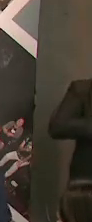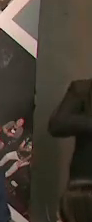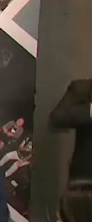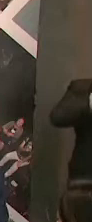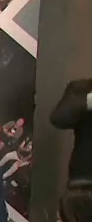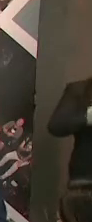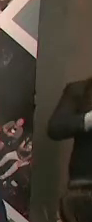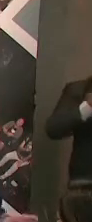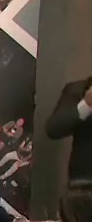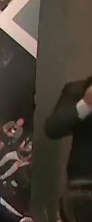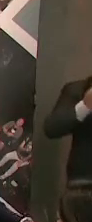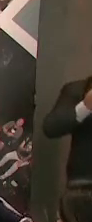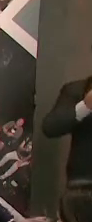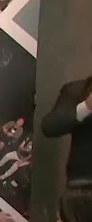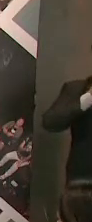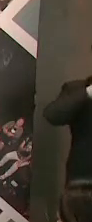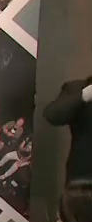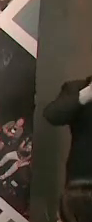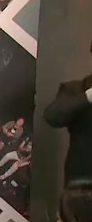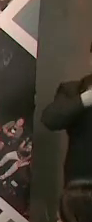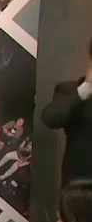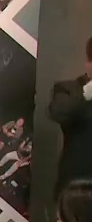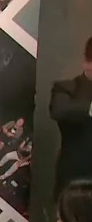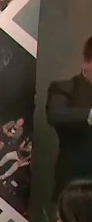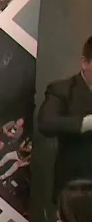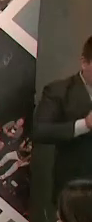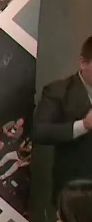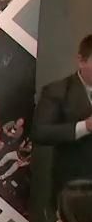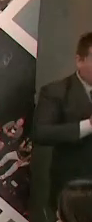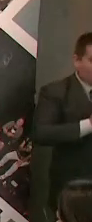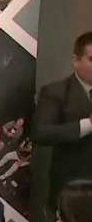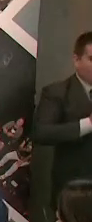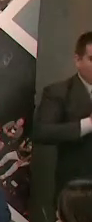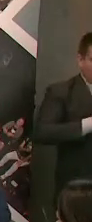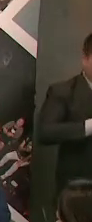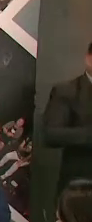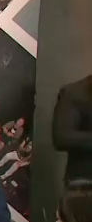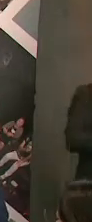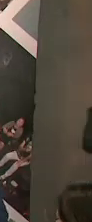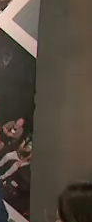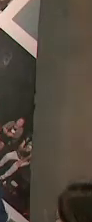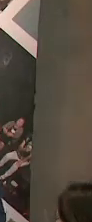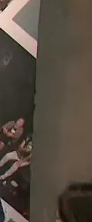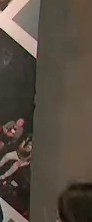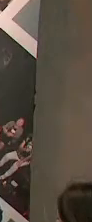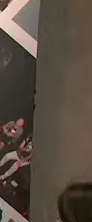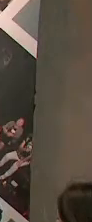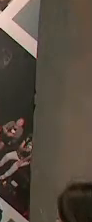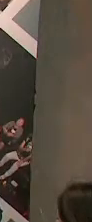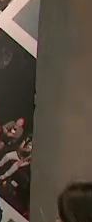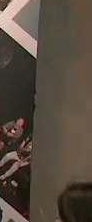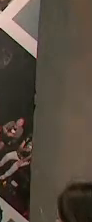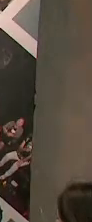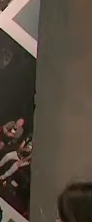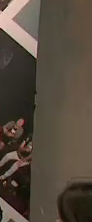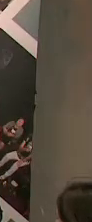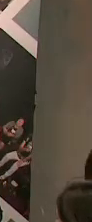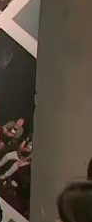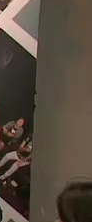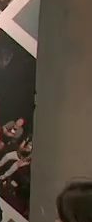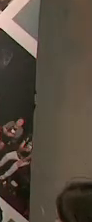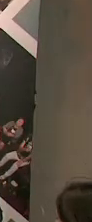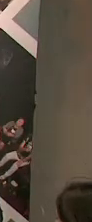derechos políticos. Los estereotipos de género que de manera arcaica definen el ámbito de las mujeres como el privado, mientras que lo público es el